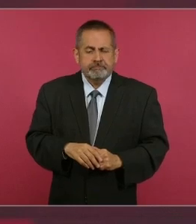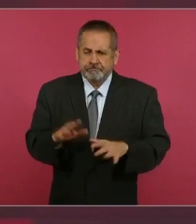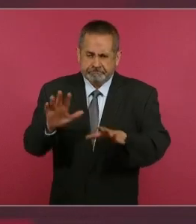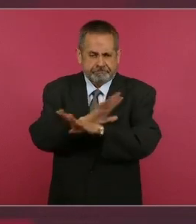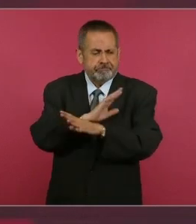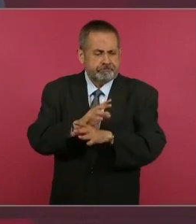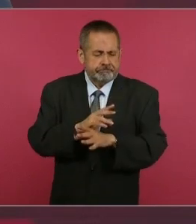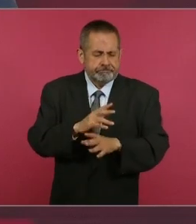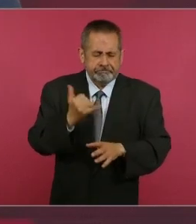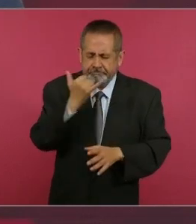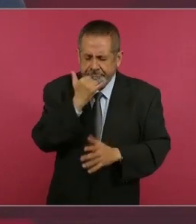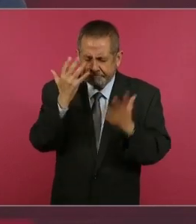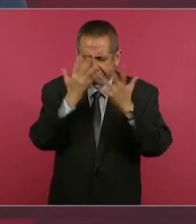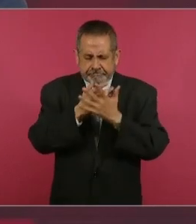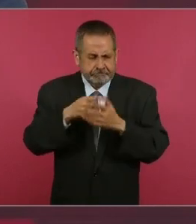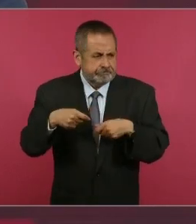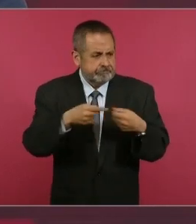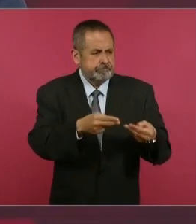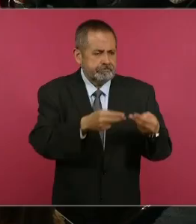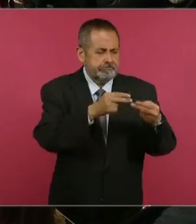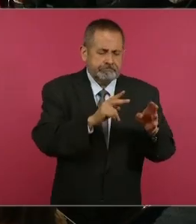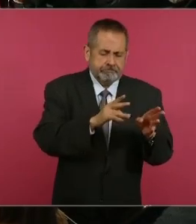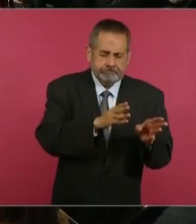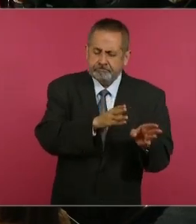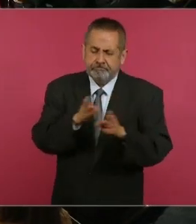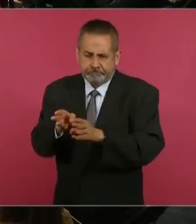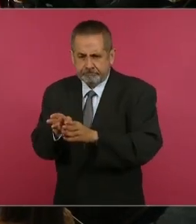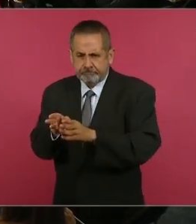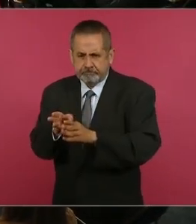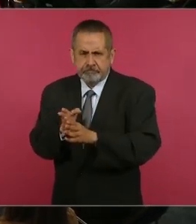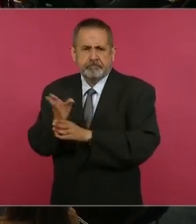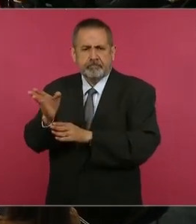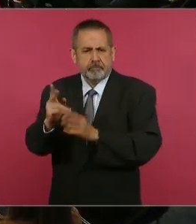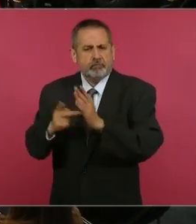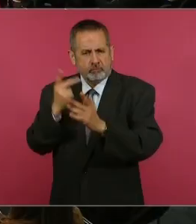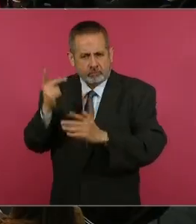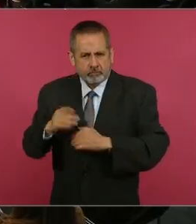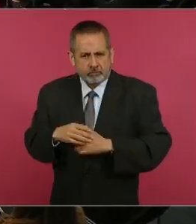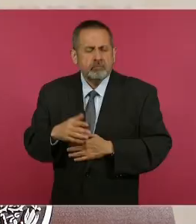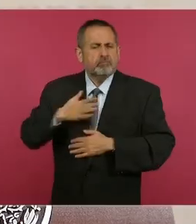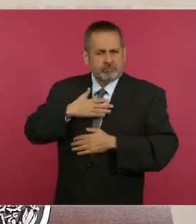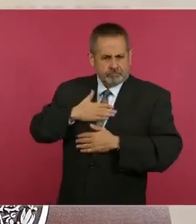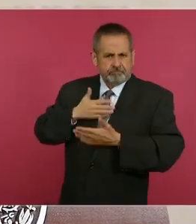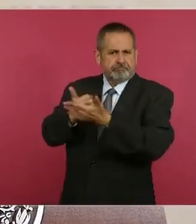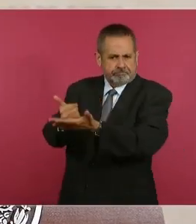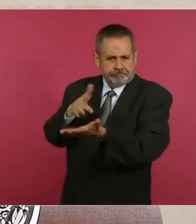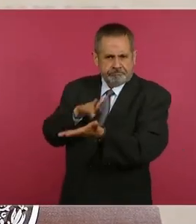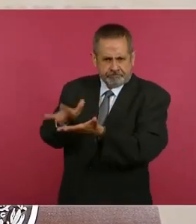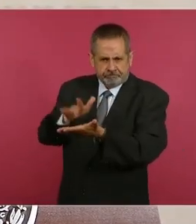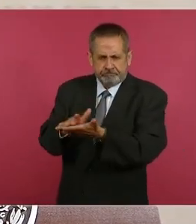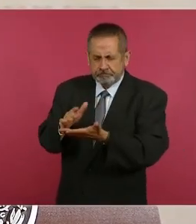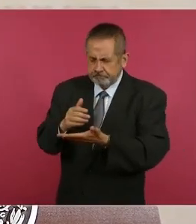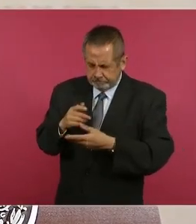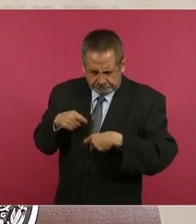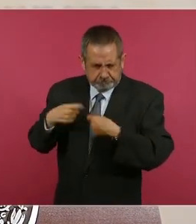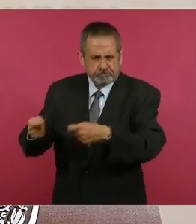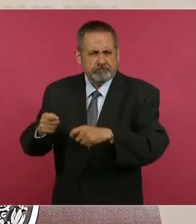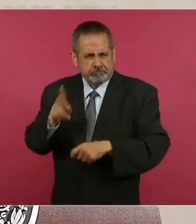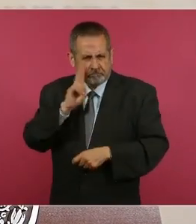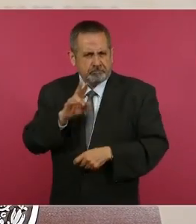rectificar. Sería muy bueno. Sí, y y nosotros le ayudamos. Exacto. O